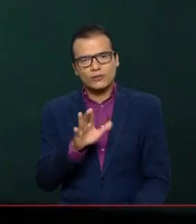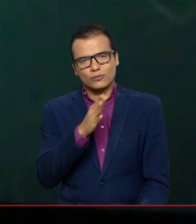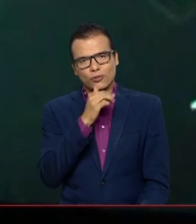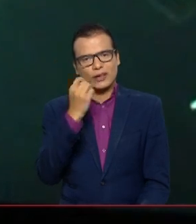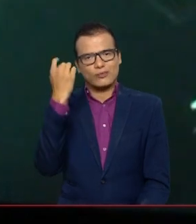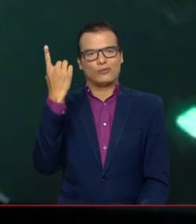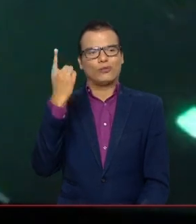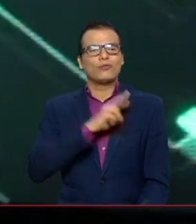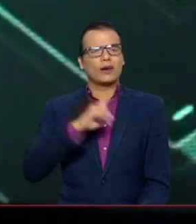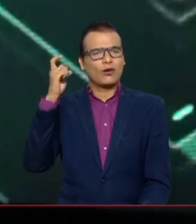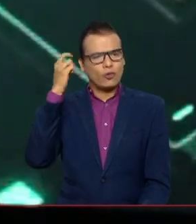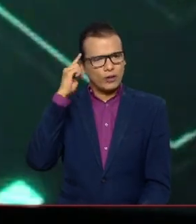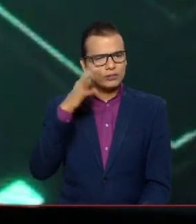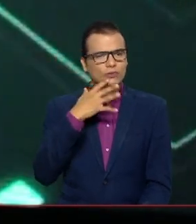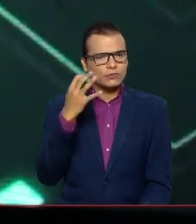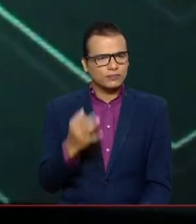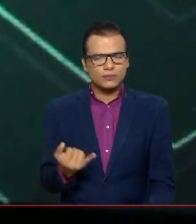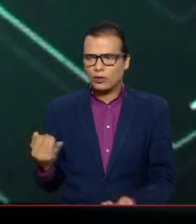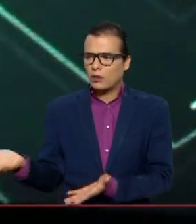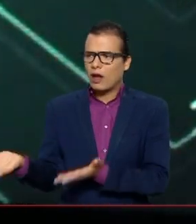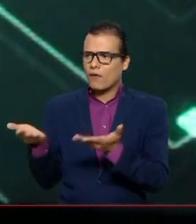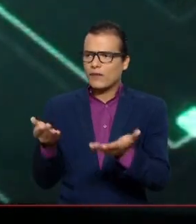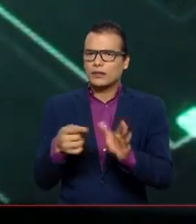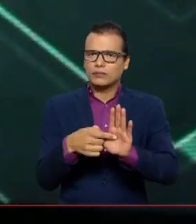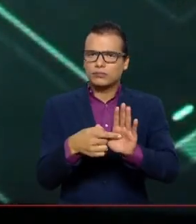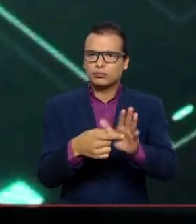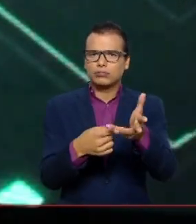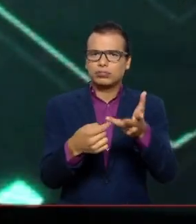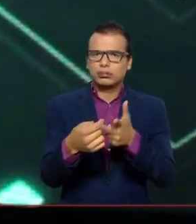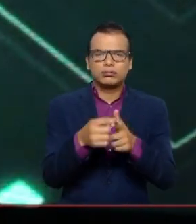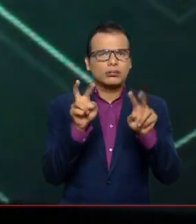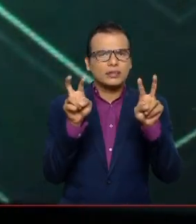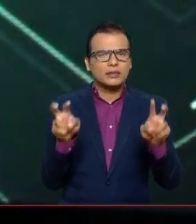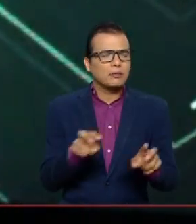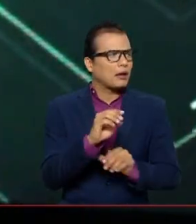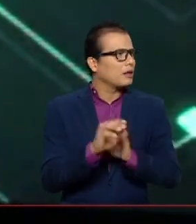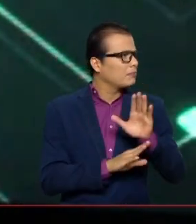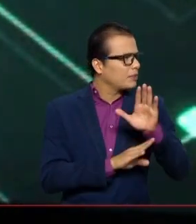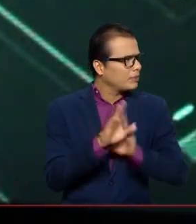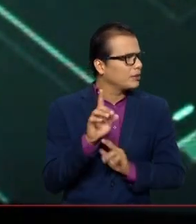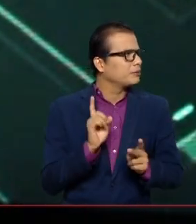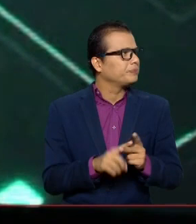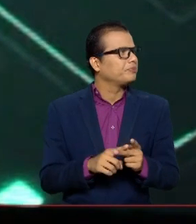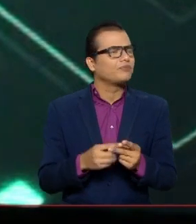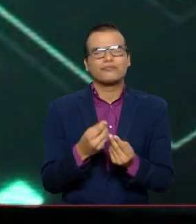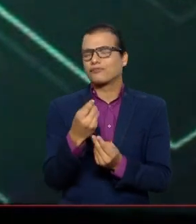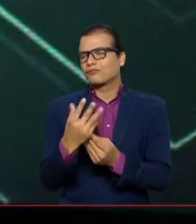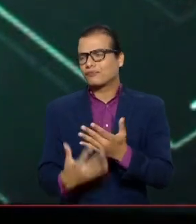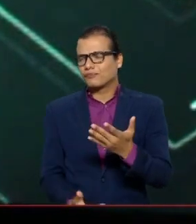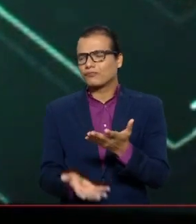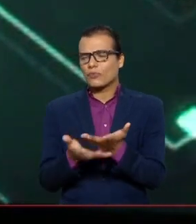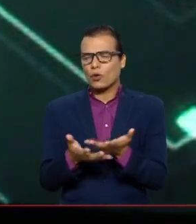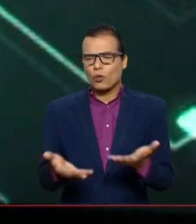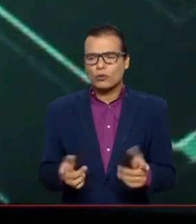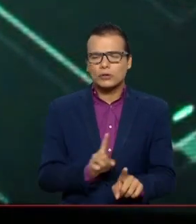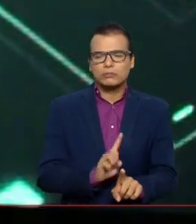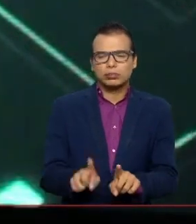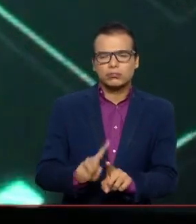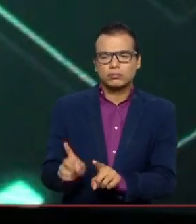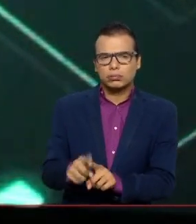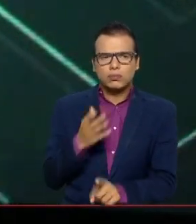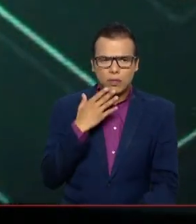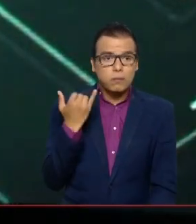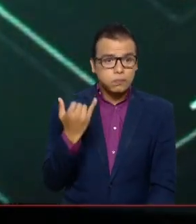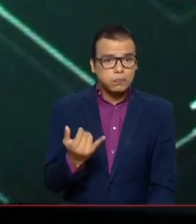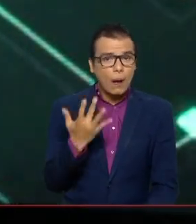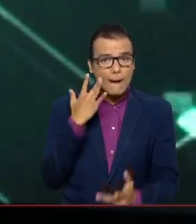que hay tanta oferta hablemos de la variedad en el tema de emprendimientos en el tema de diversos eh bondades que se le